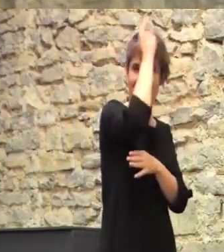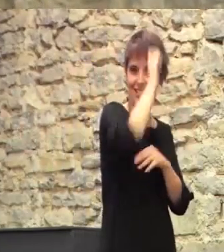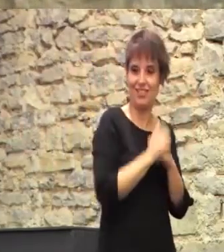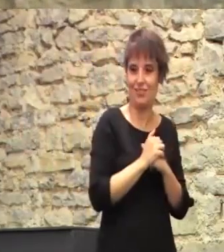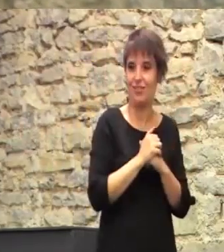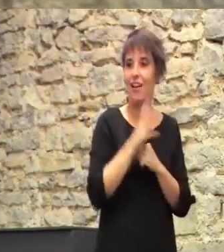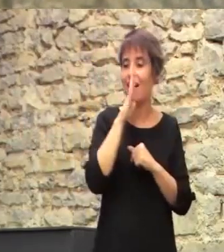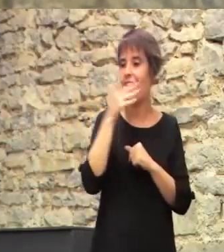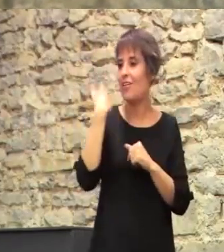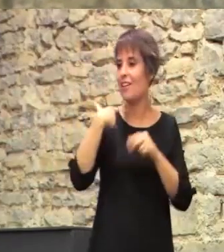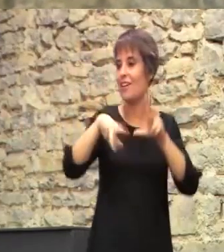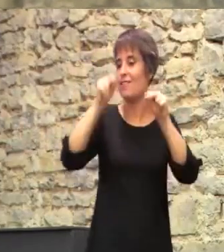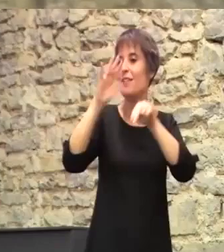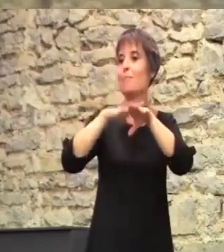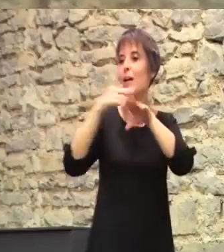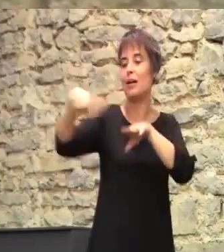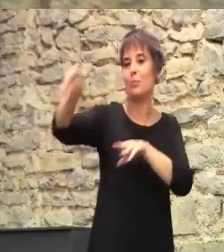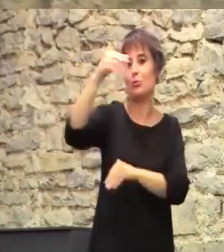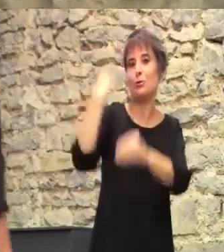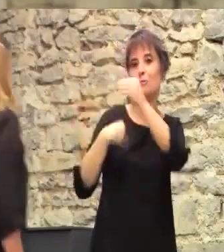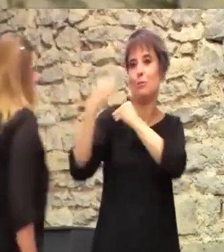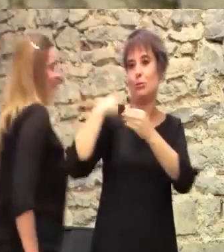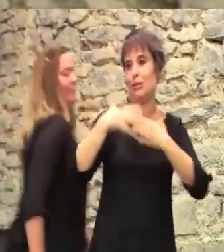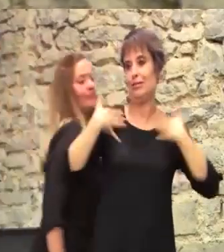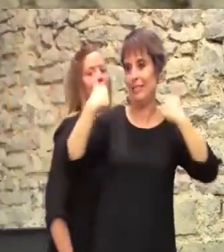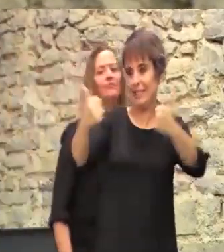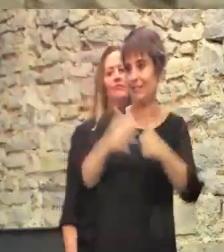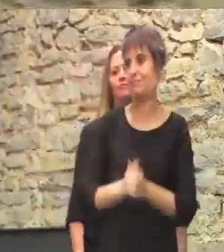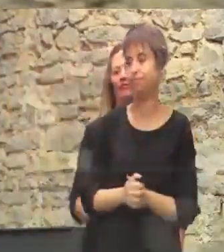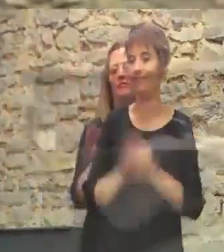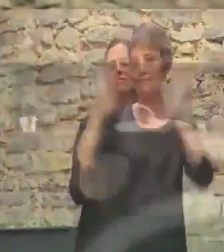para dejar las preguntas o lo que queramos comentar